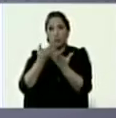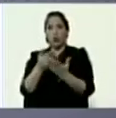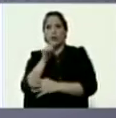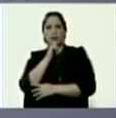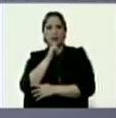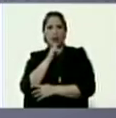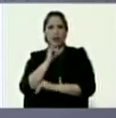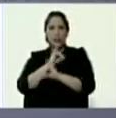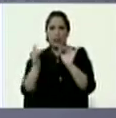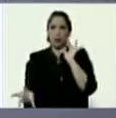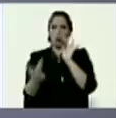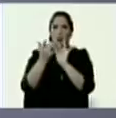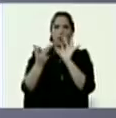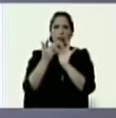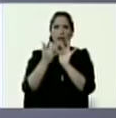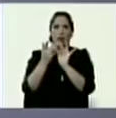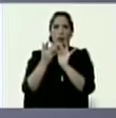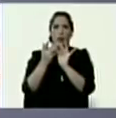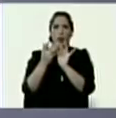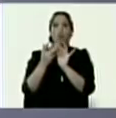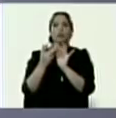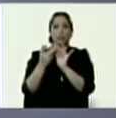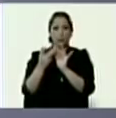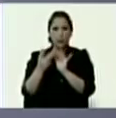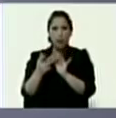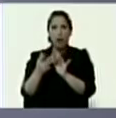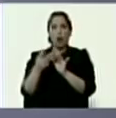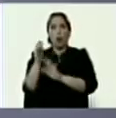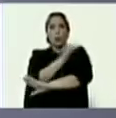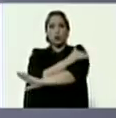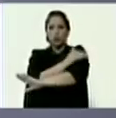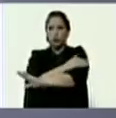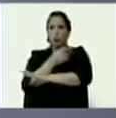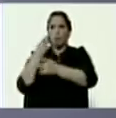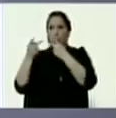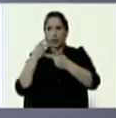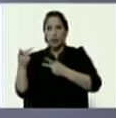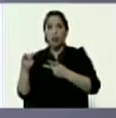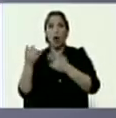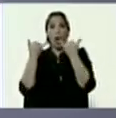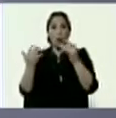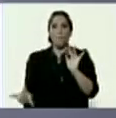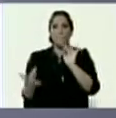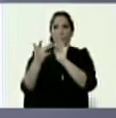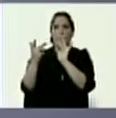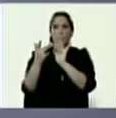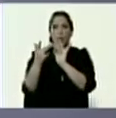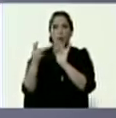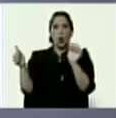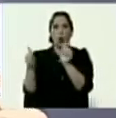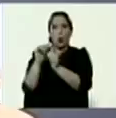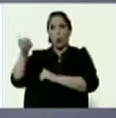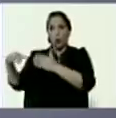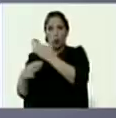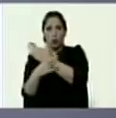están ligados justamente a los dirigentes de oposición. Ahora, los vínculos de Guaidó con el grupo paramilitar Los